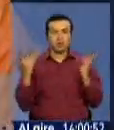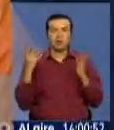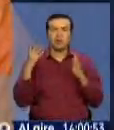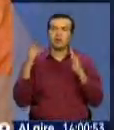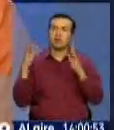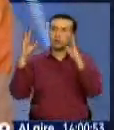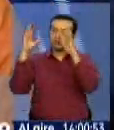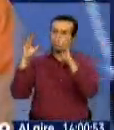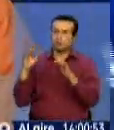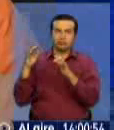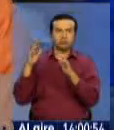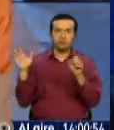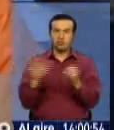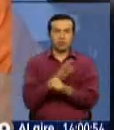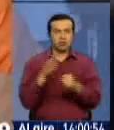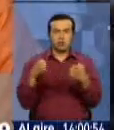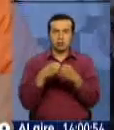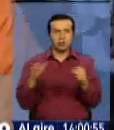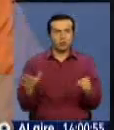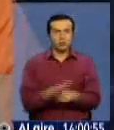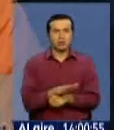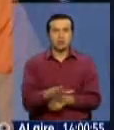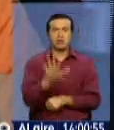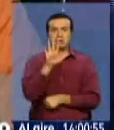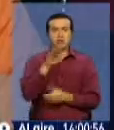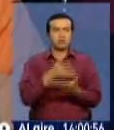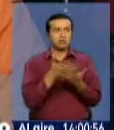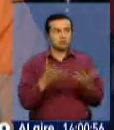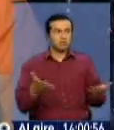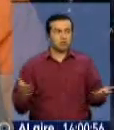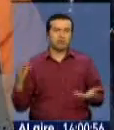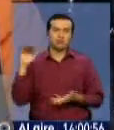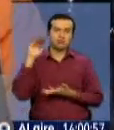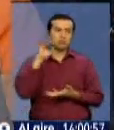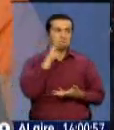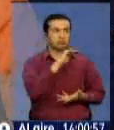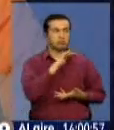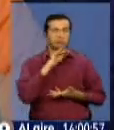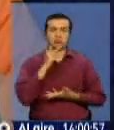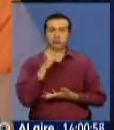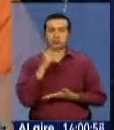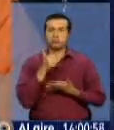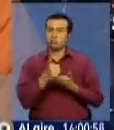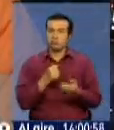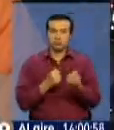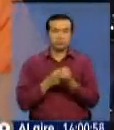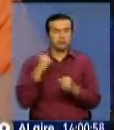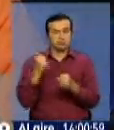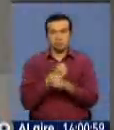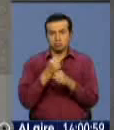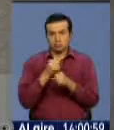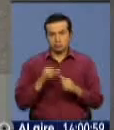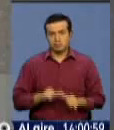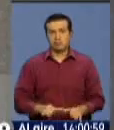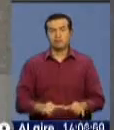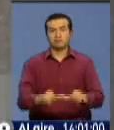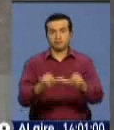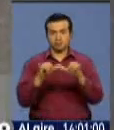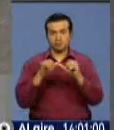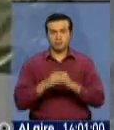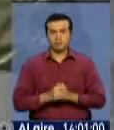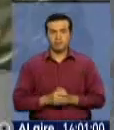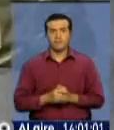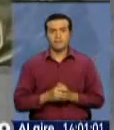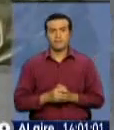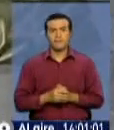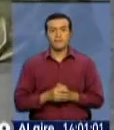estructuras colapsadas. Vamos con todo el equipamiento, 5 toneladas de equipos con el fin de poder trabajar de la mejor manera. Básicamente se